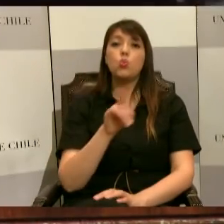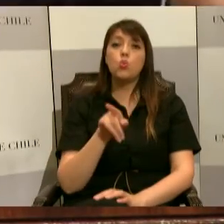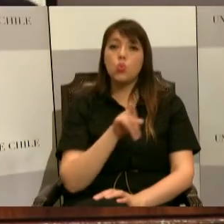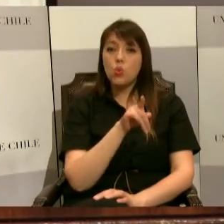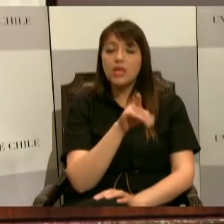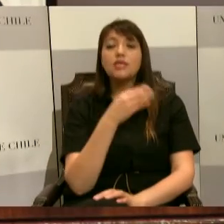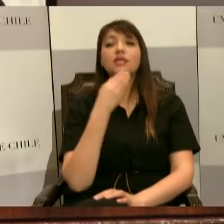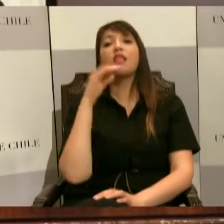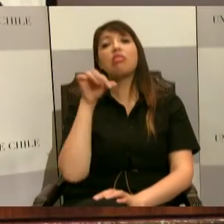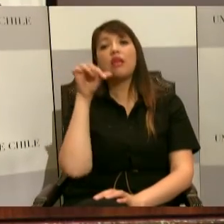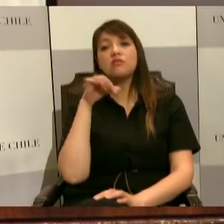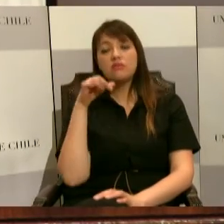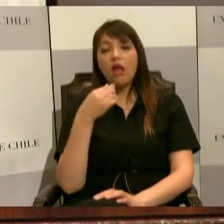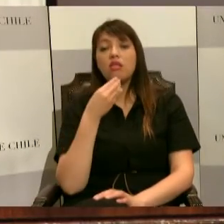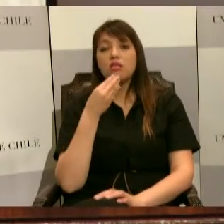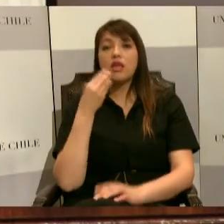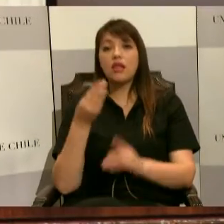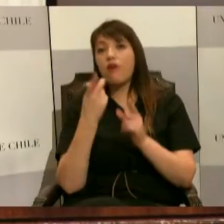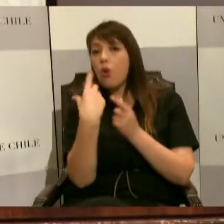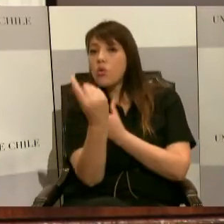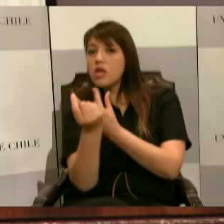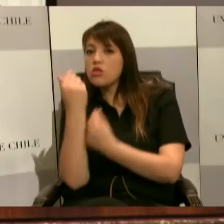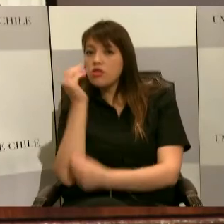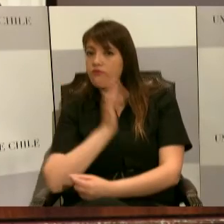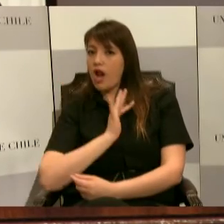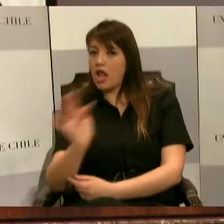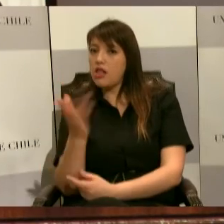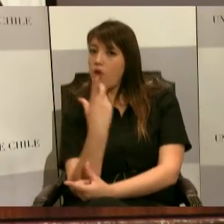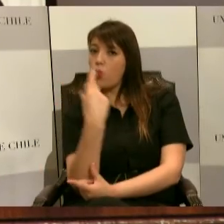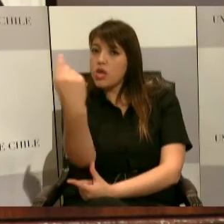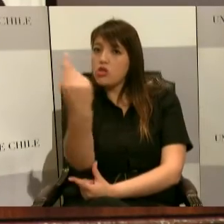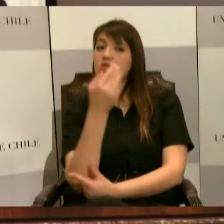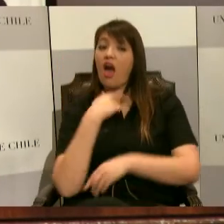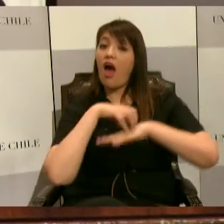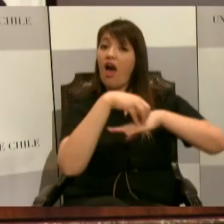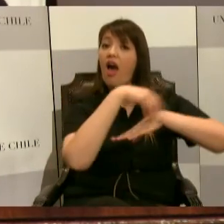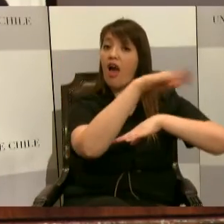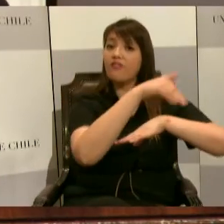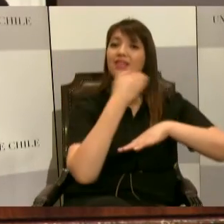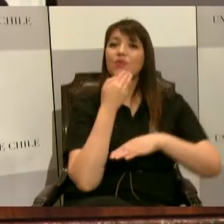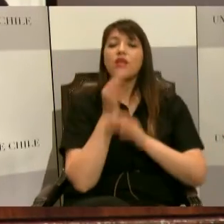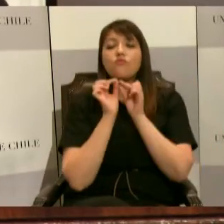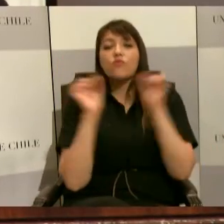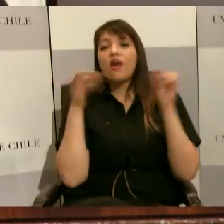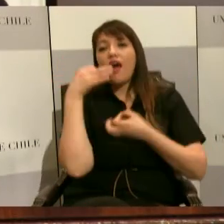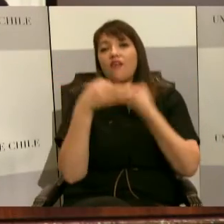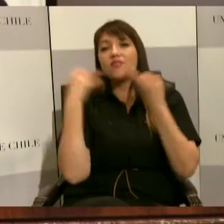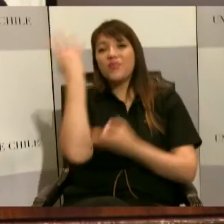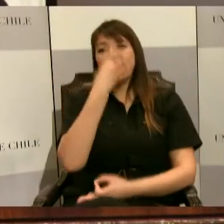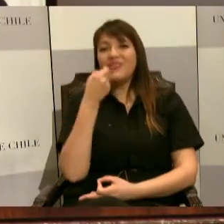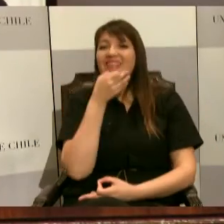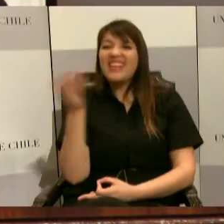frontera estaba huyendo de Francia. Y en una frase preciosa, el otro